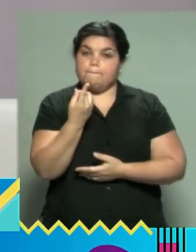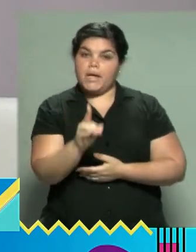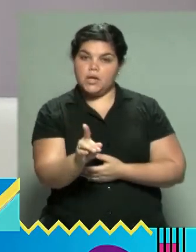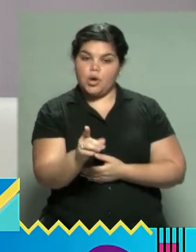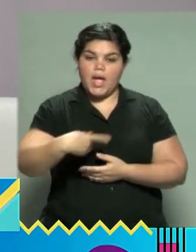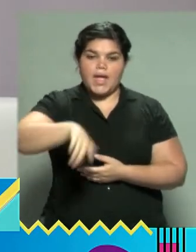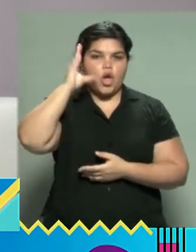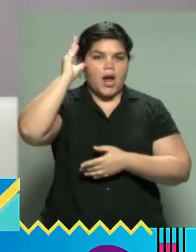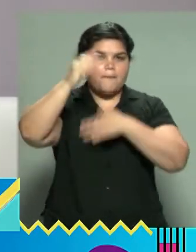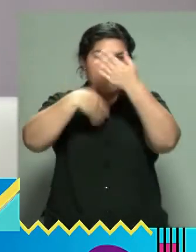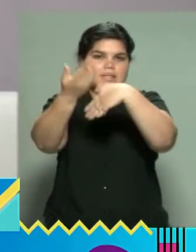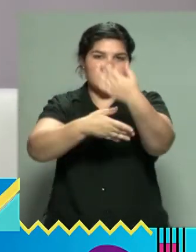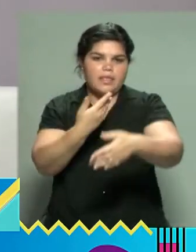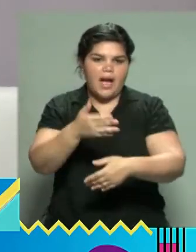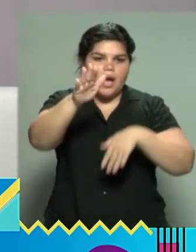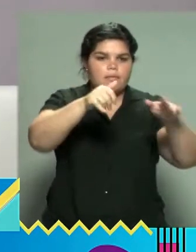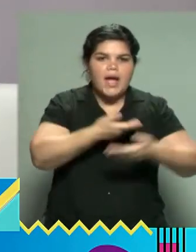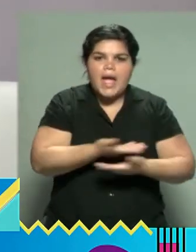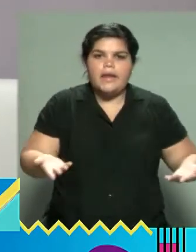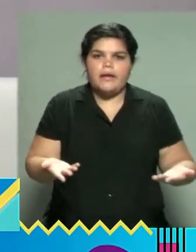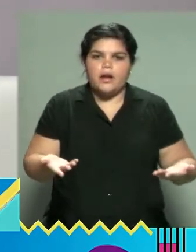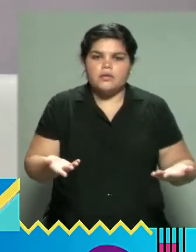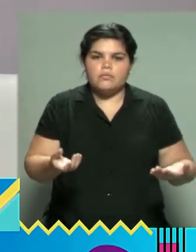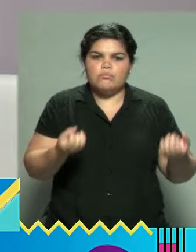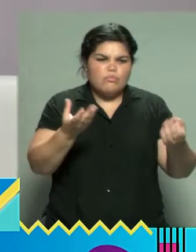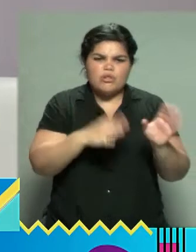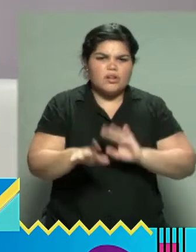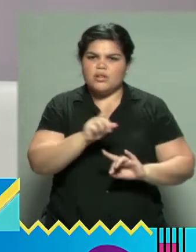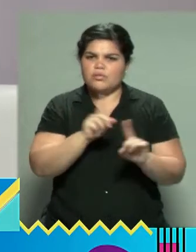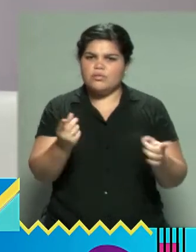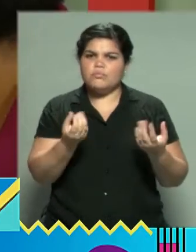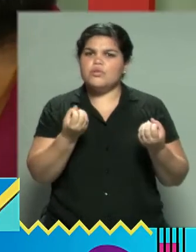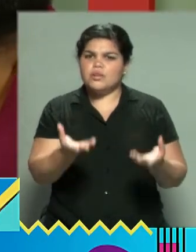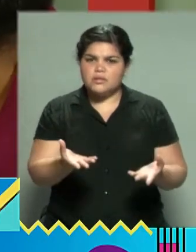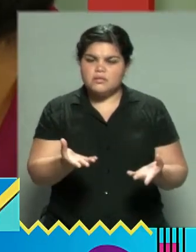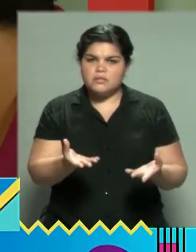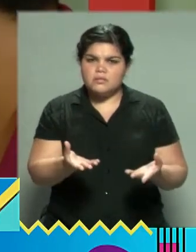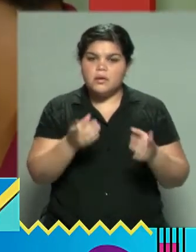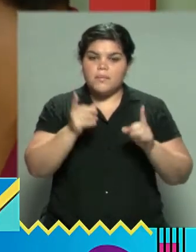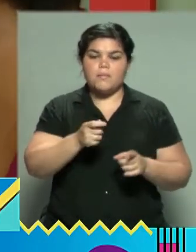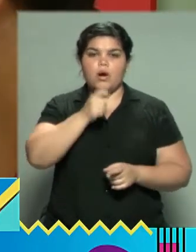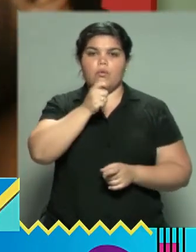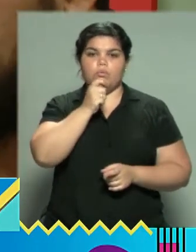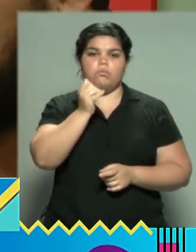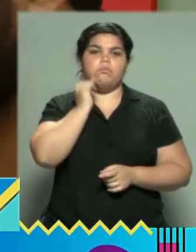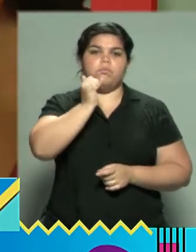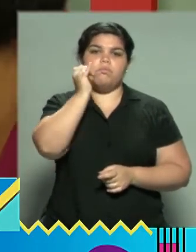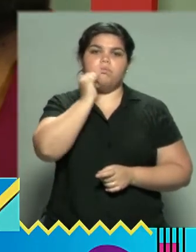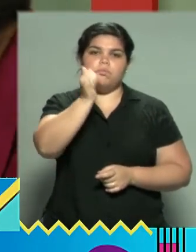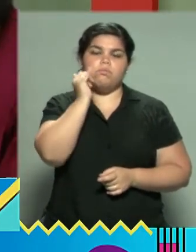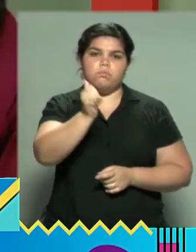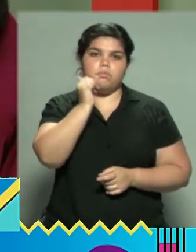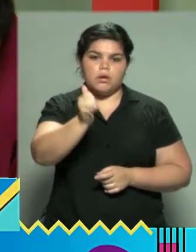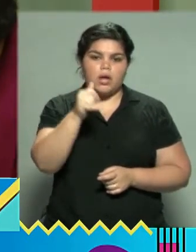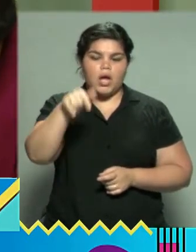capacidad para llamar a la huelga general. ¿Por qué no lo hizo? Inclusive en el discurso que desenvolvió y que desenvolvieron todos los dirigentes sindicales